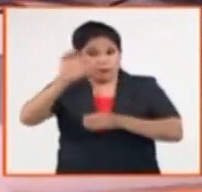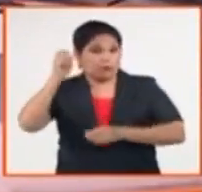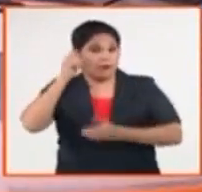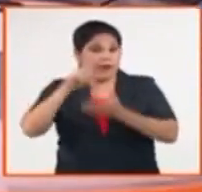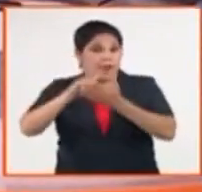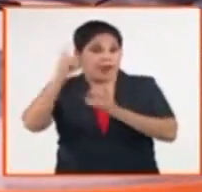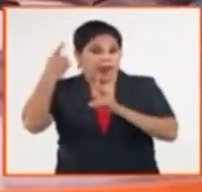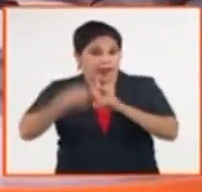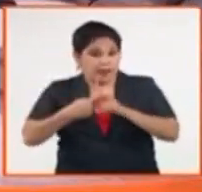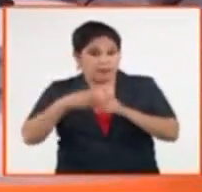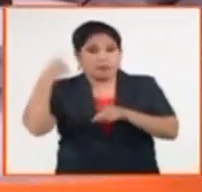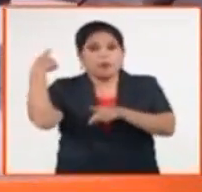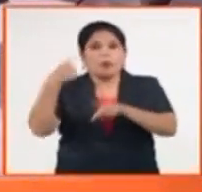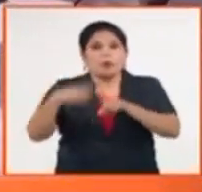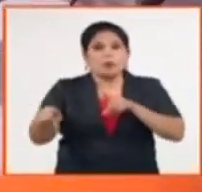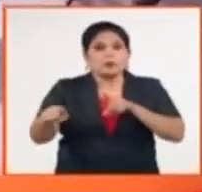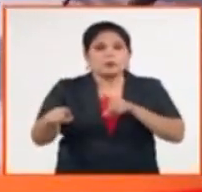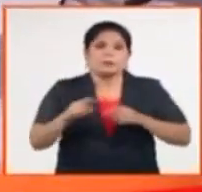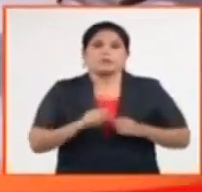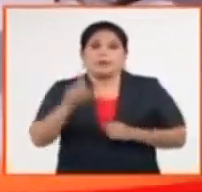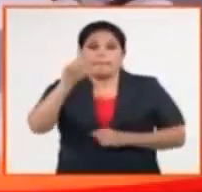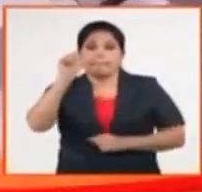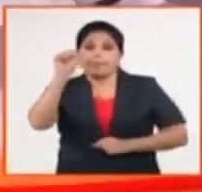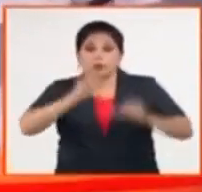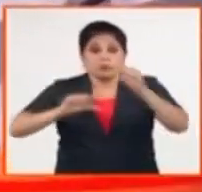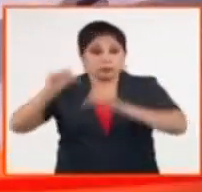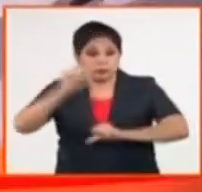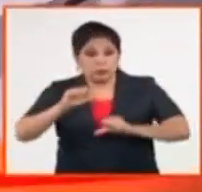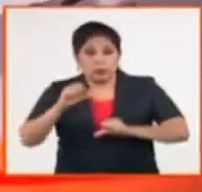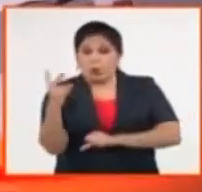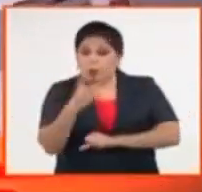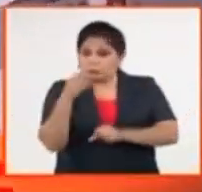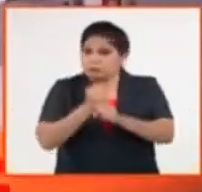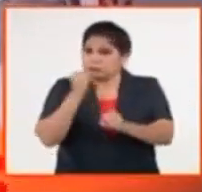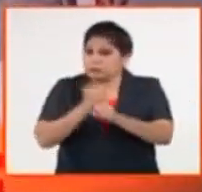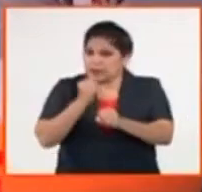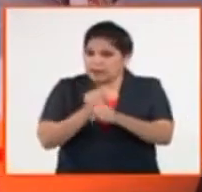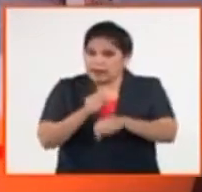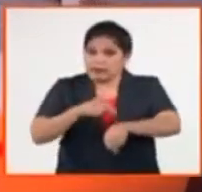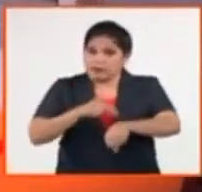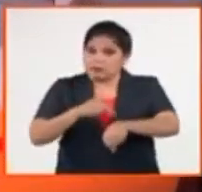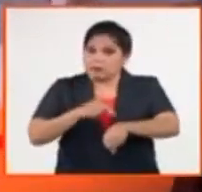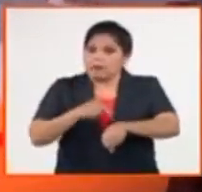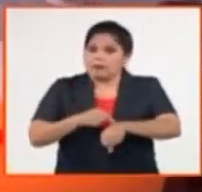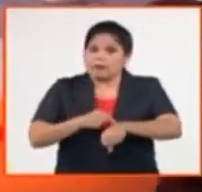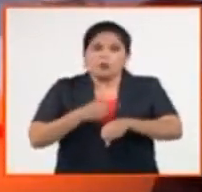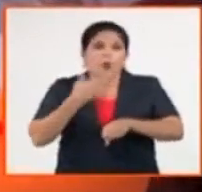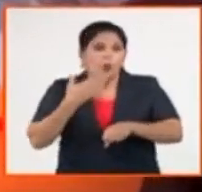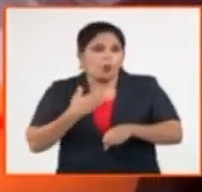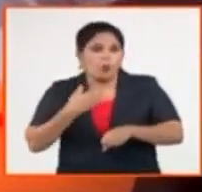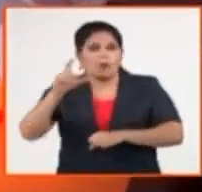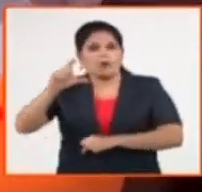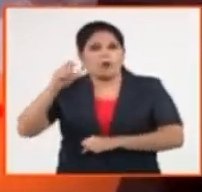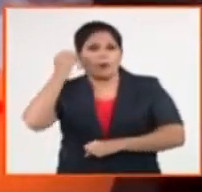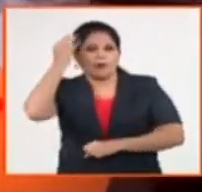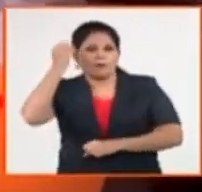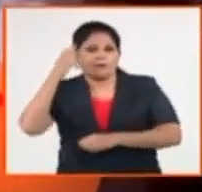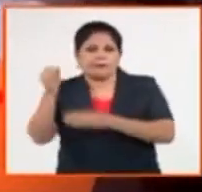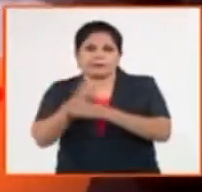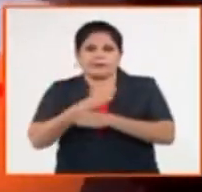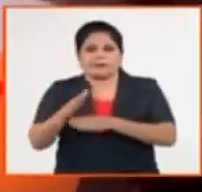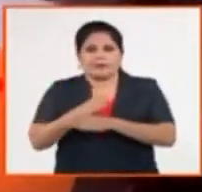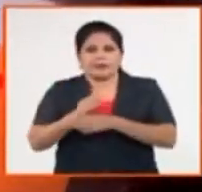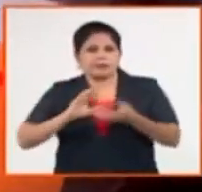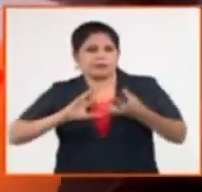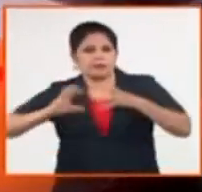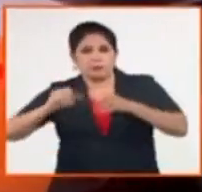de Ingeniería y Biotecnología trabajan en estos momentos en el posicionamiento de estos candidatos vacunales en la